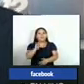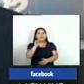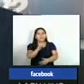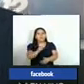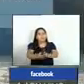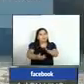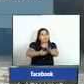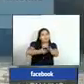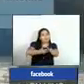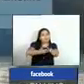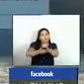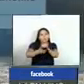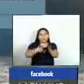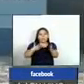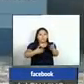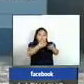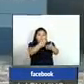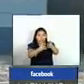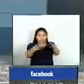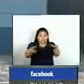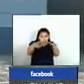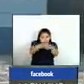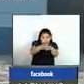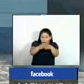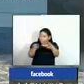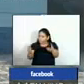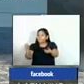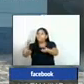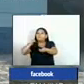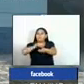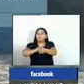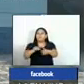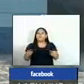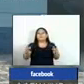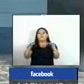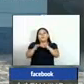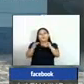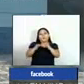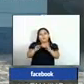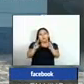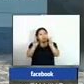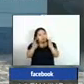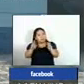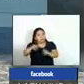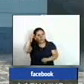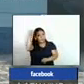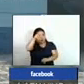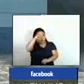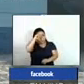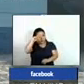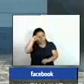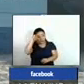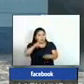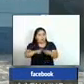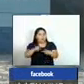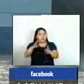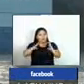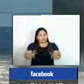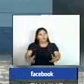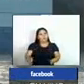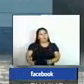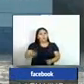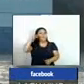tenemos que hacer vinculante al Parlamento Centroamericano y también tenemos que trabajar en temas de educación sabemos que el gobierno del